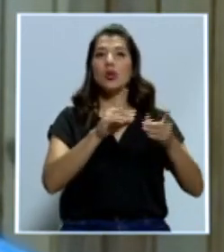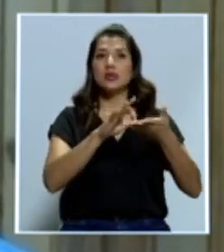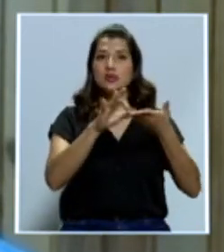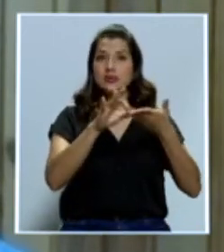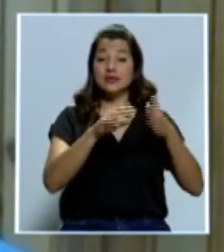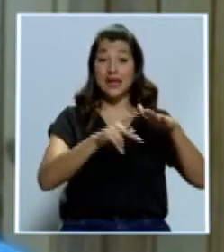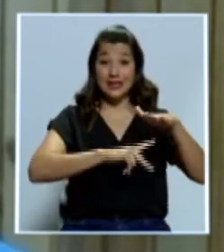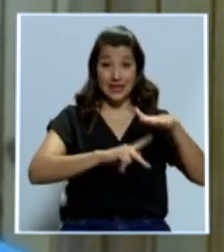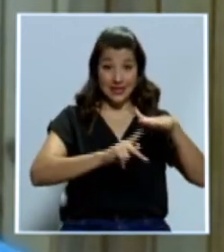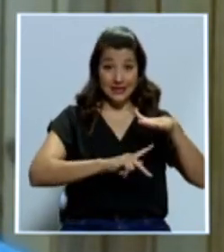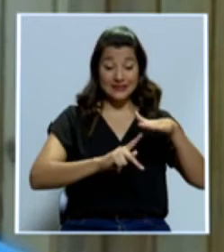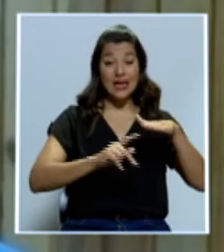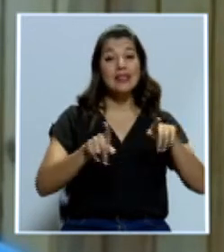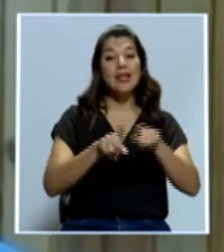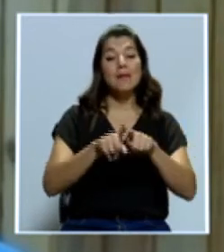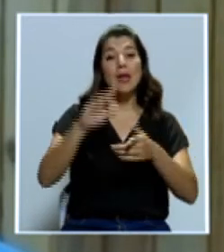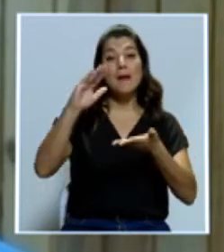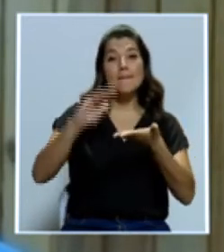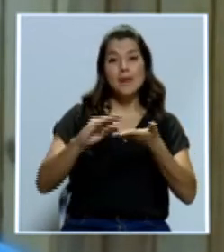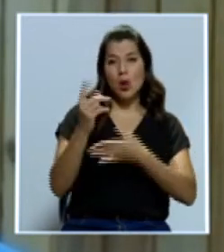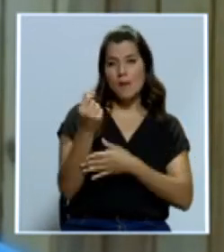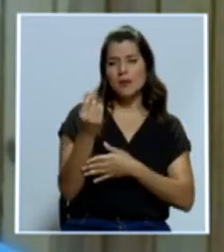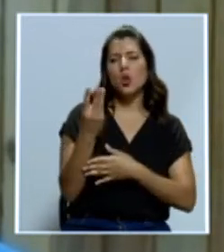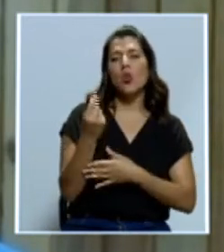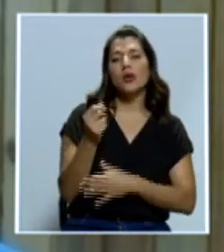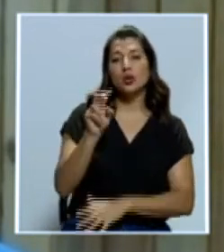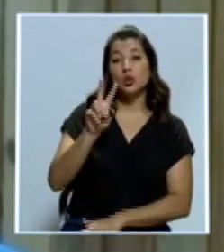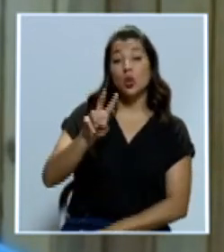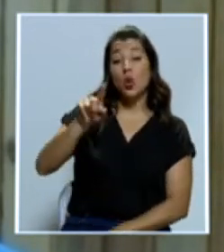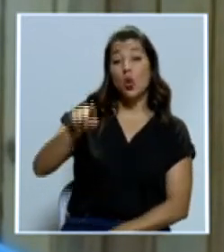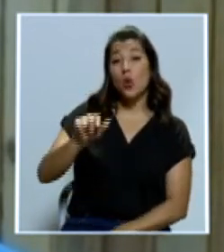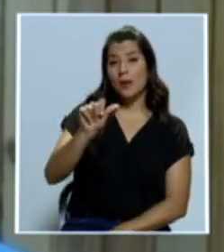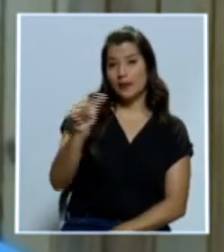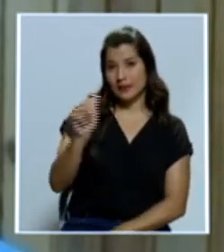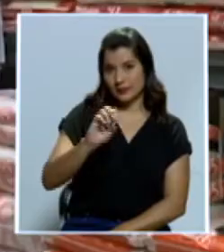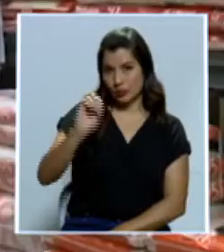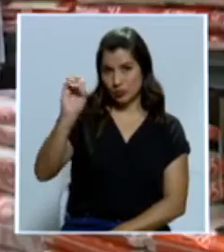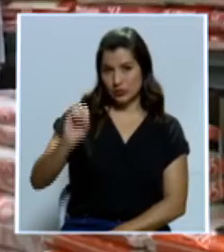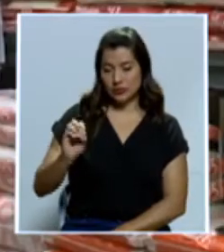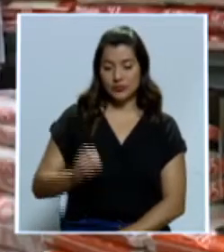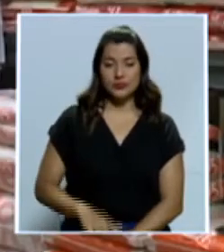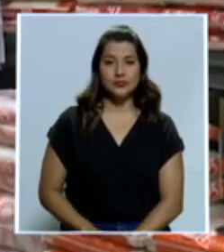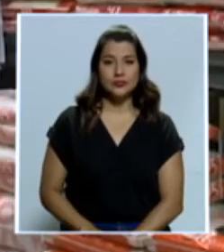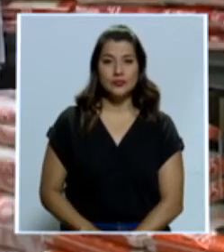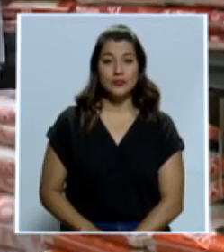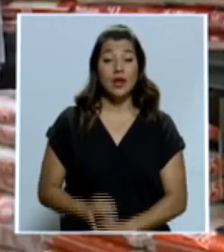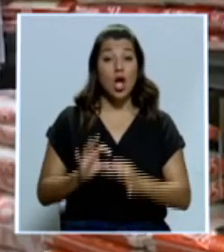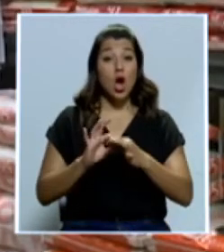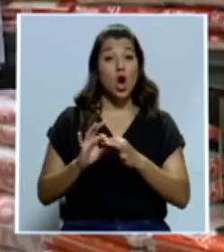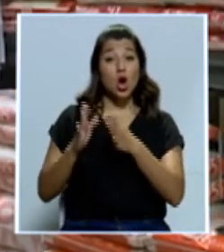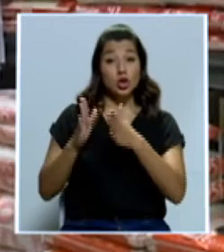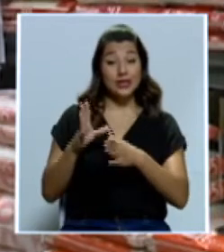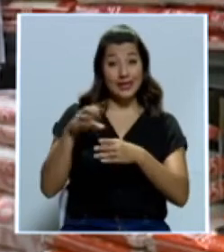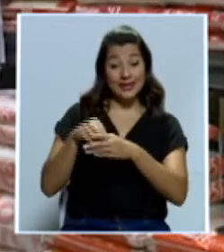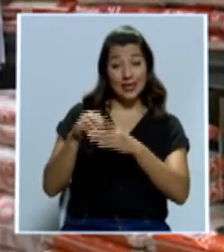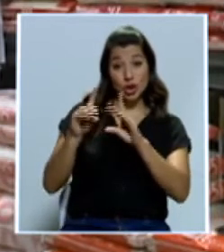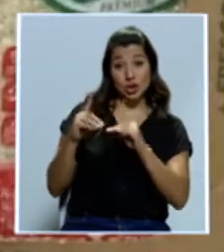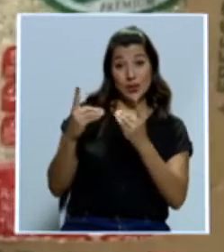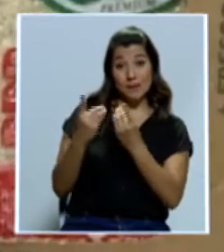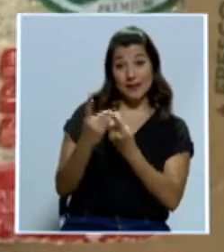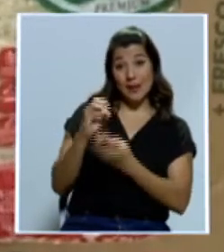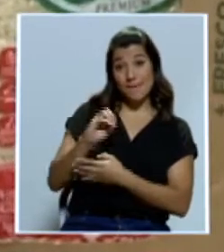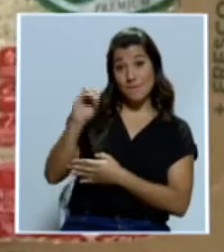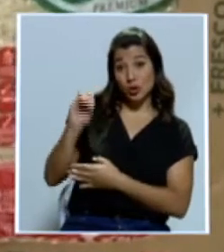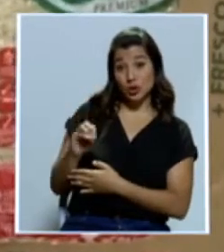presentó una baja de 2,10%. El coordinador de la unidad de índice de